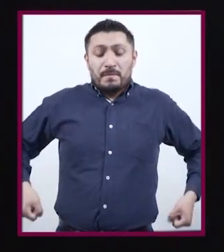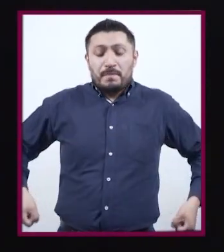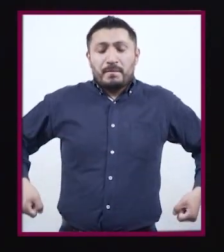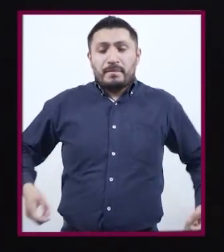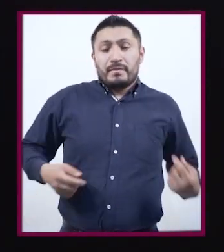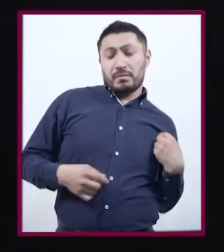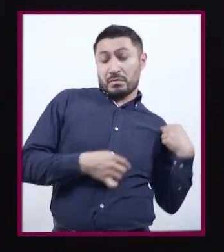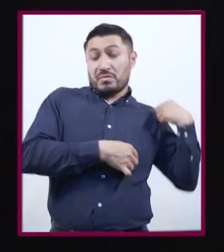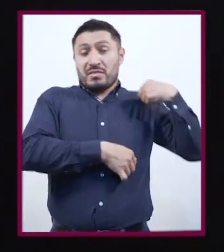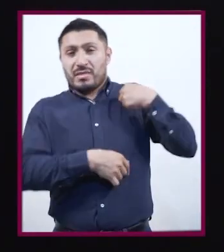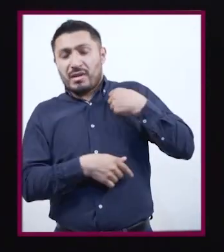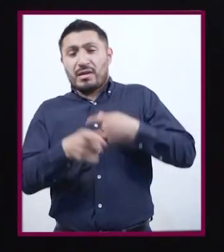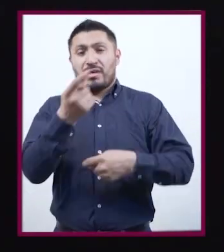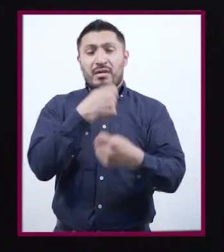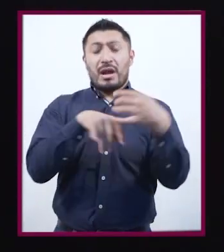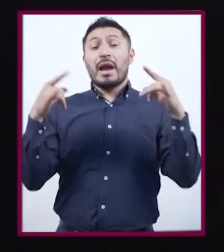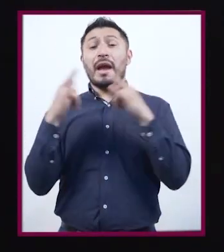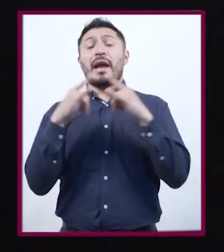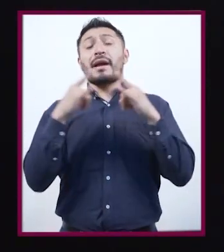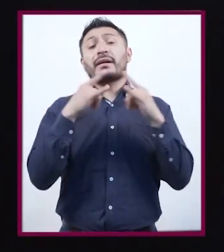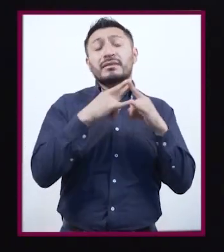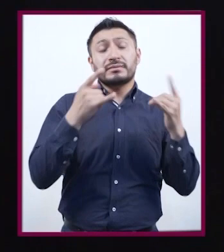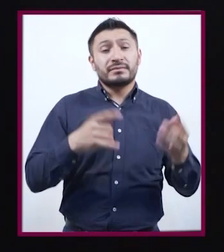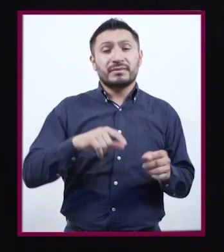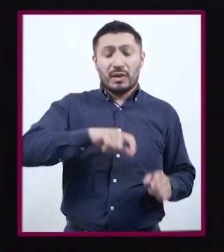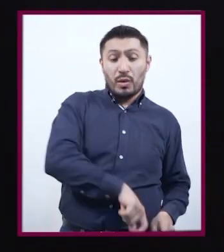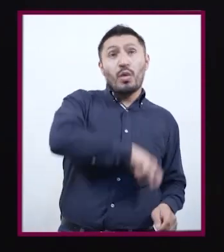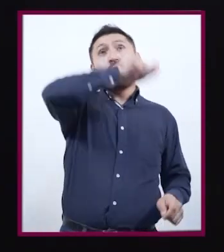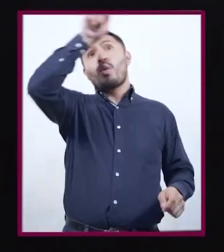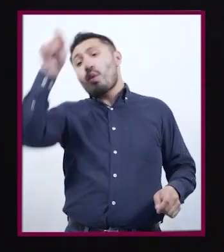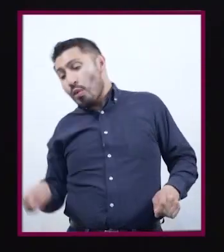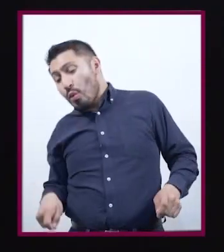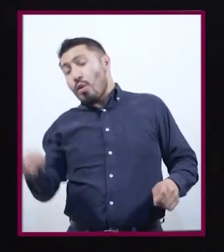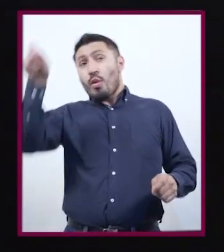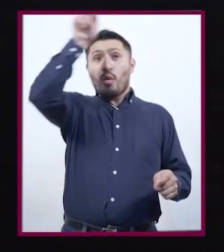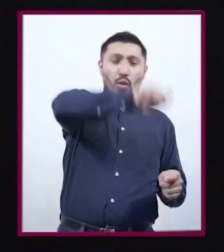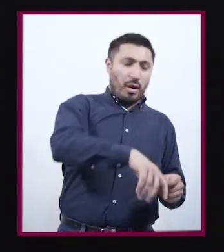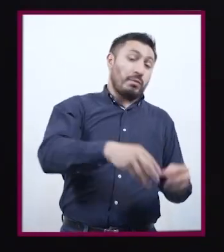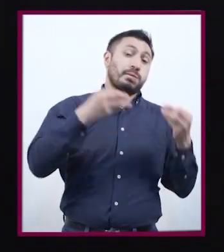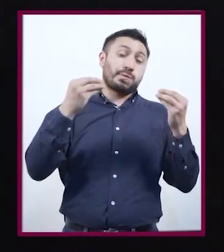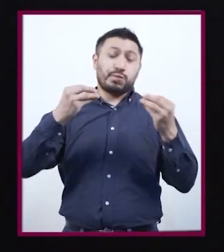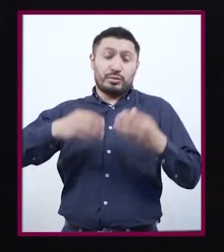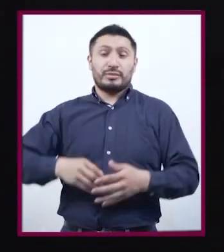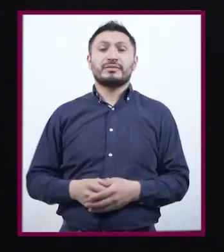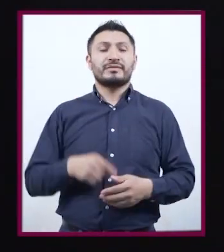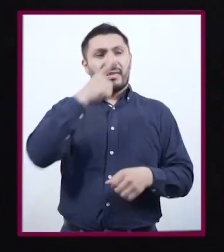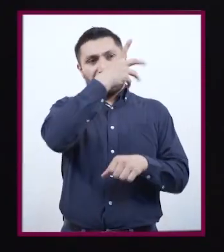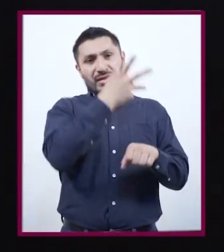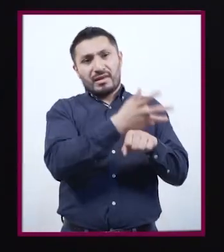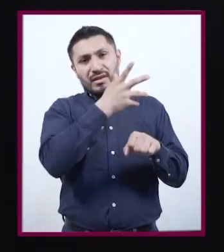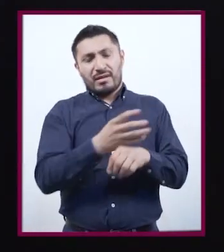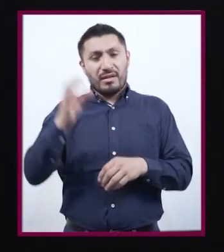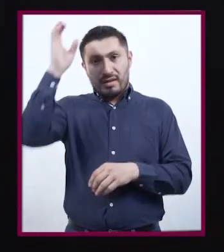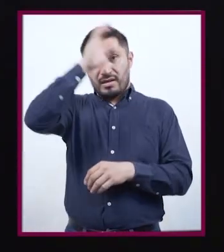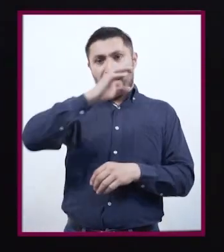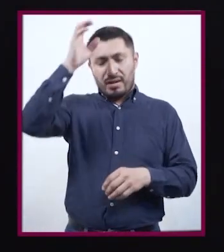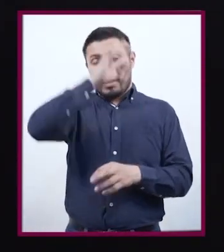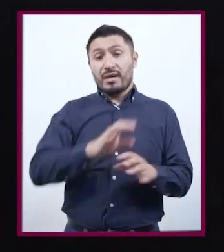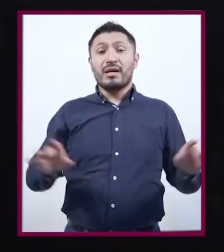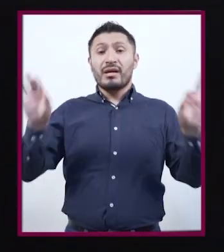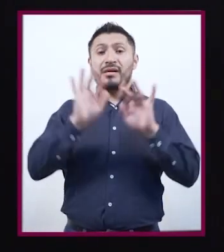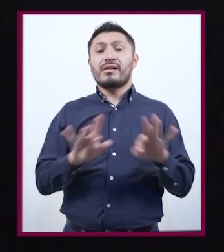maletas, bolsos, tiendas de campaña y muchos más. En Estados Unidos, la ciencia